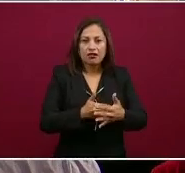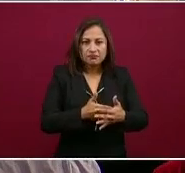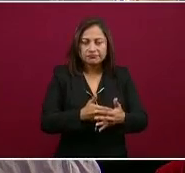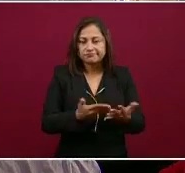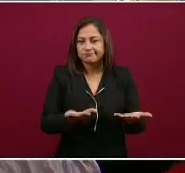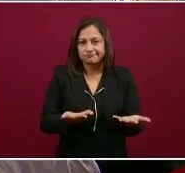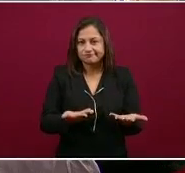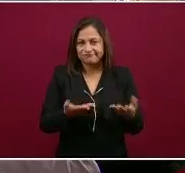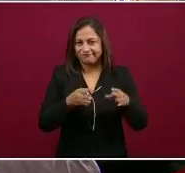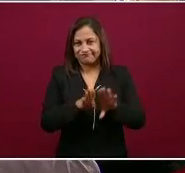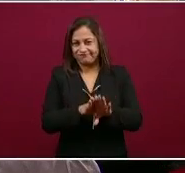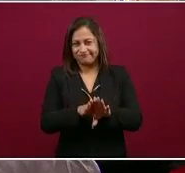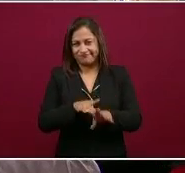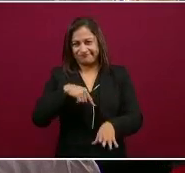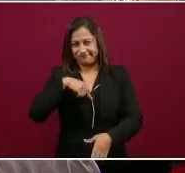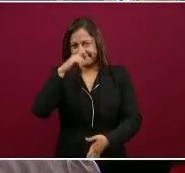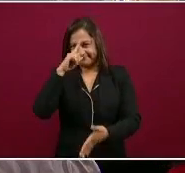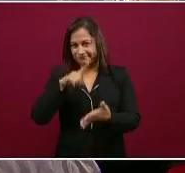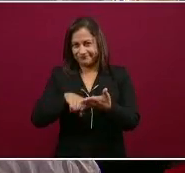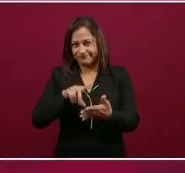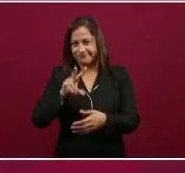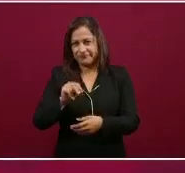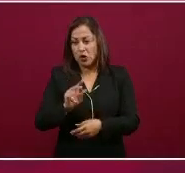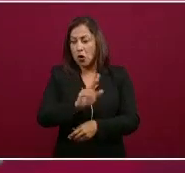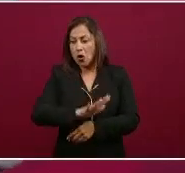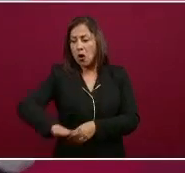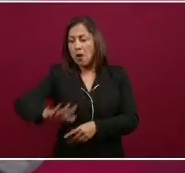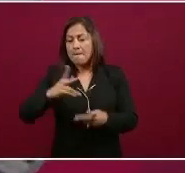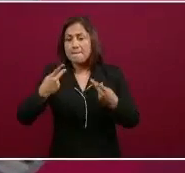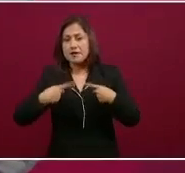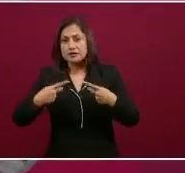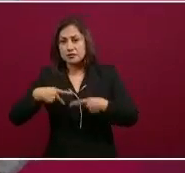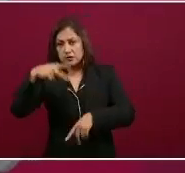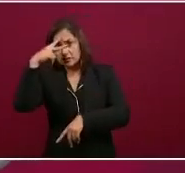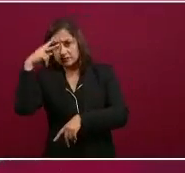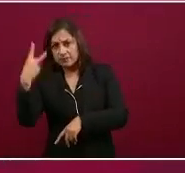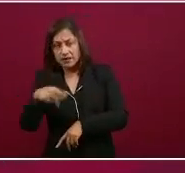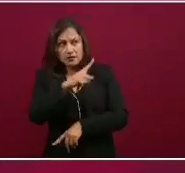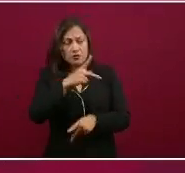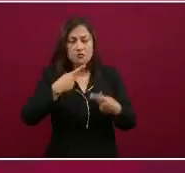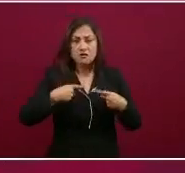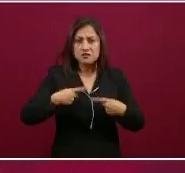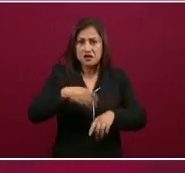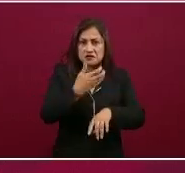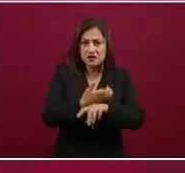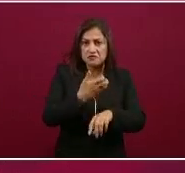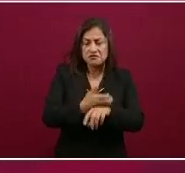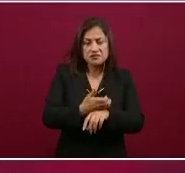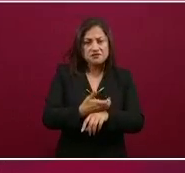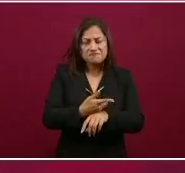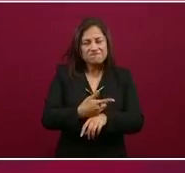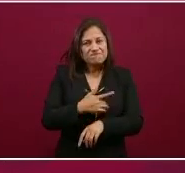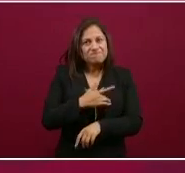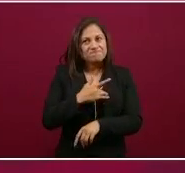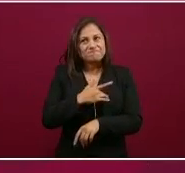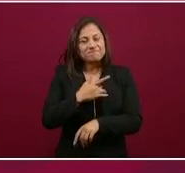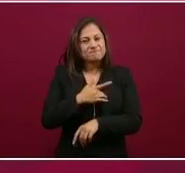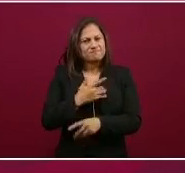La gente va a estar a favor de que haya libre comercio. También